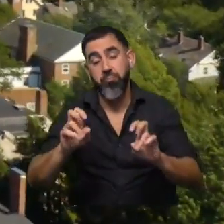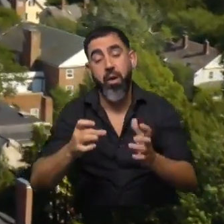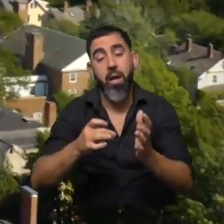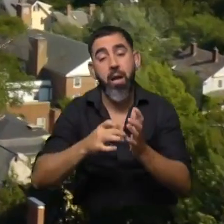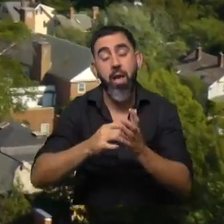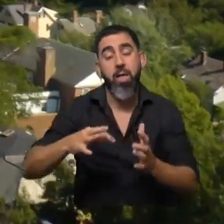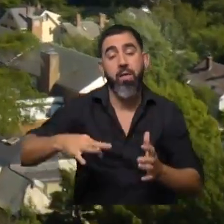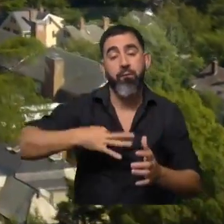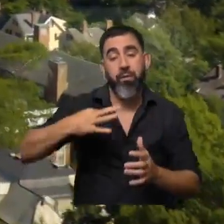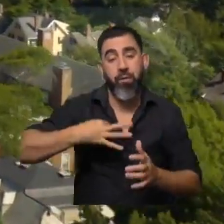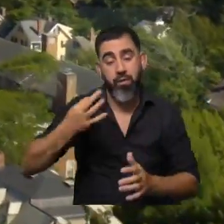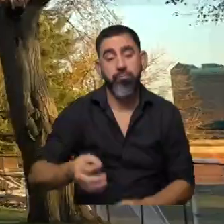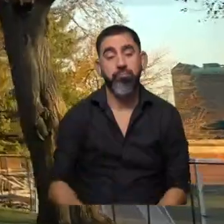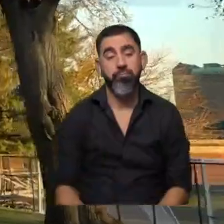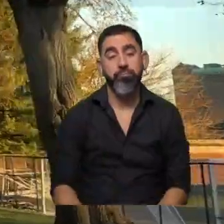de vida.